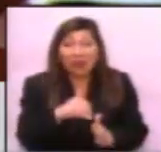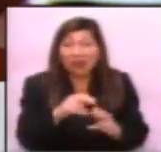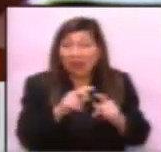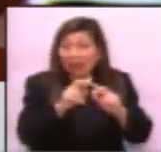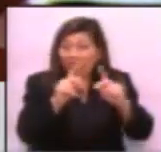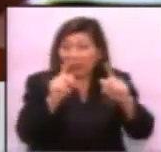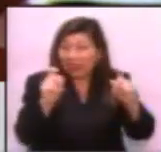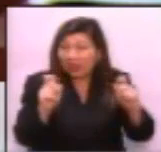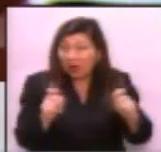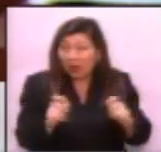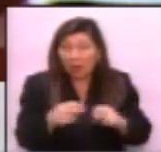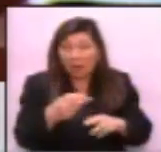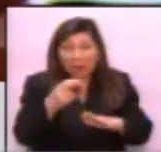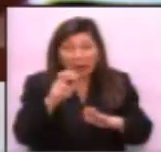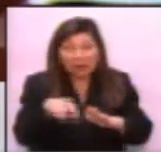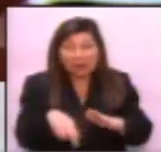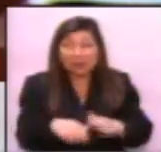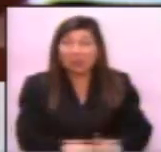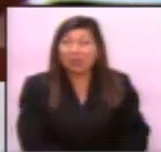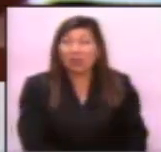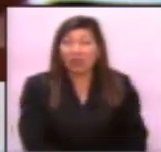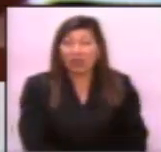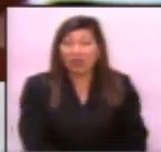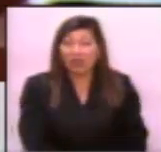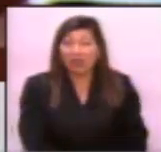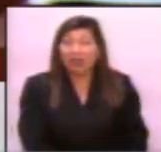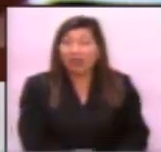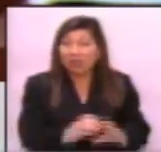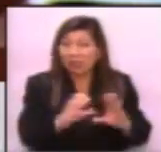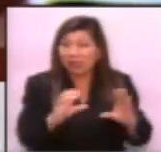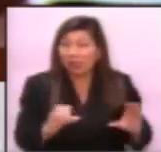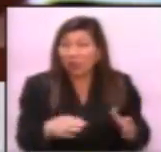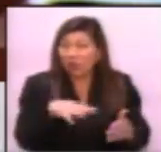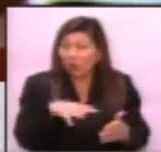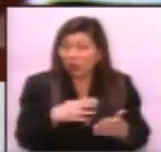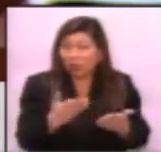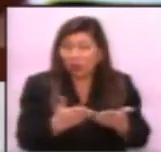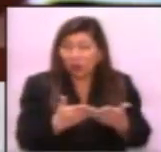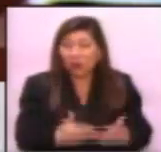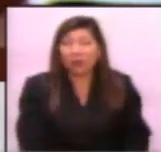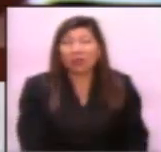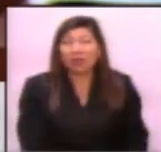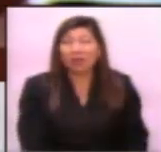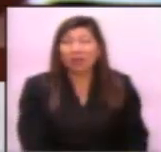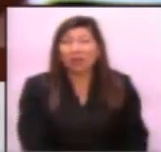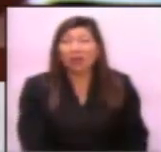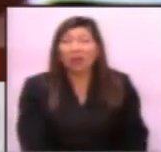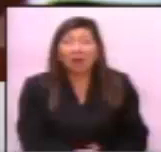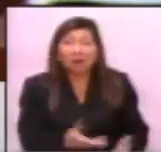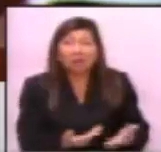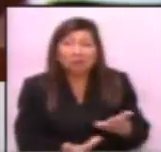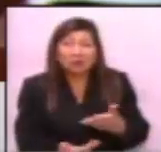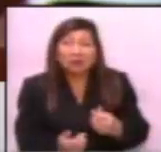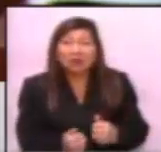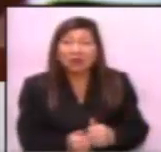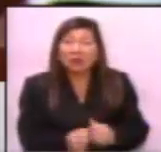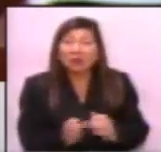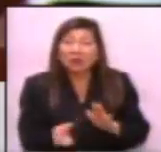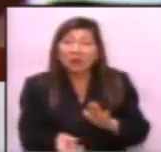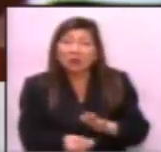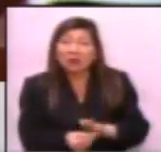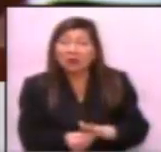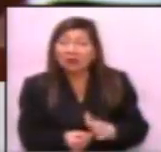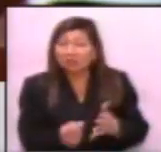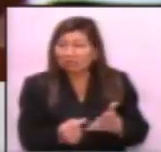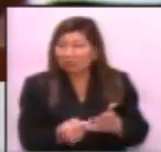títulos profesionales, la falsificación de certificado de estudios, el lavado de activos, la coima